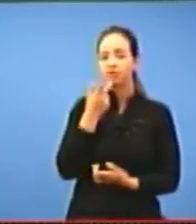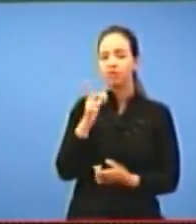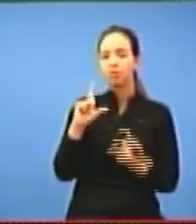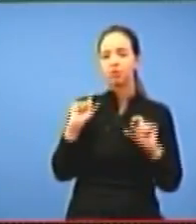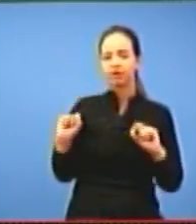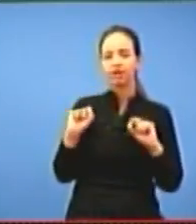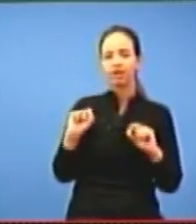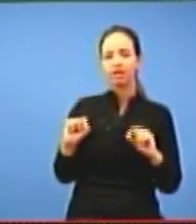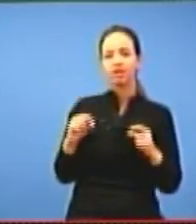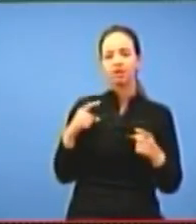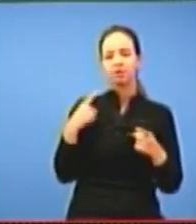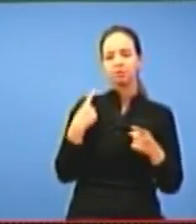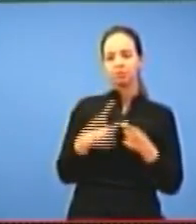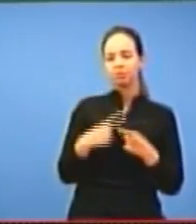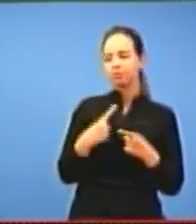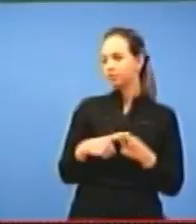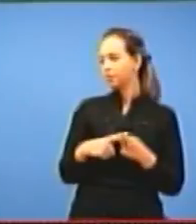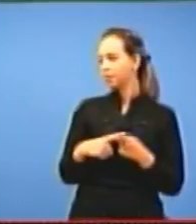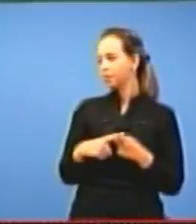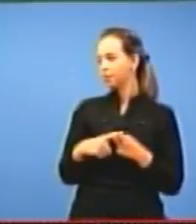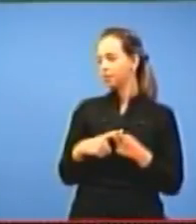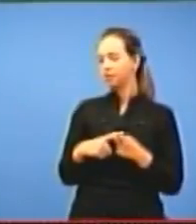allá. Tú puedes hablar